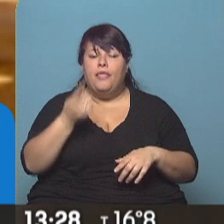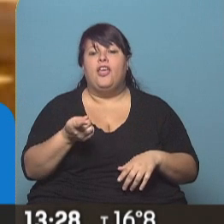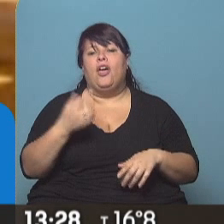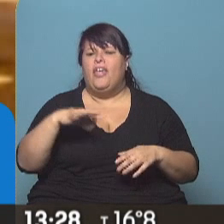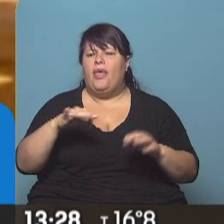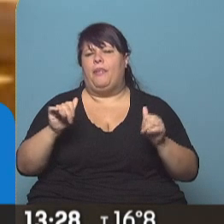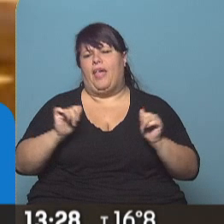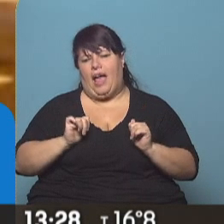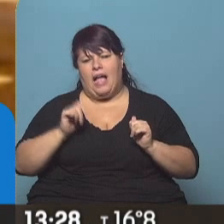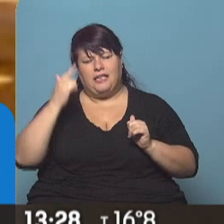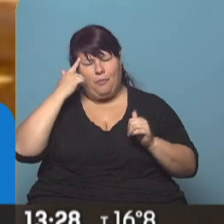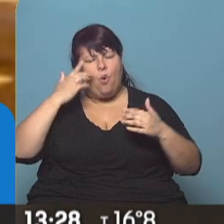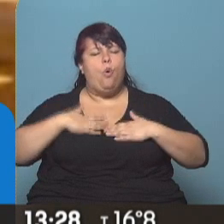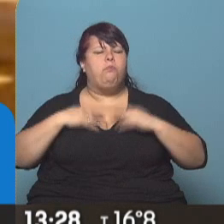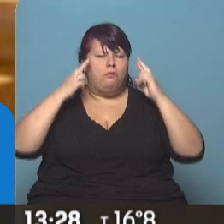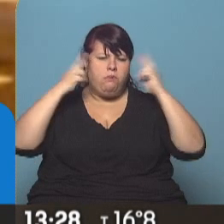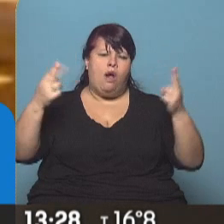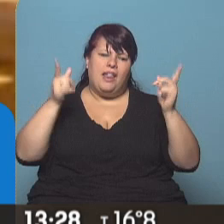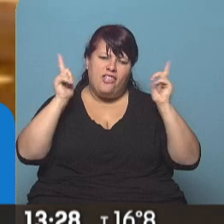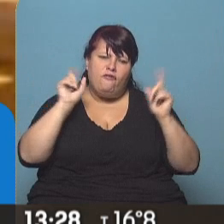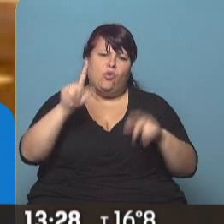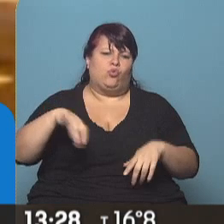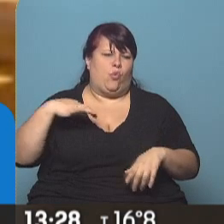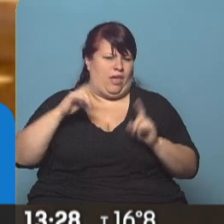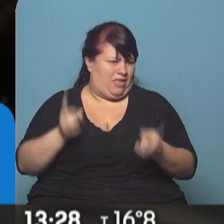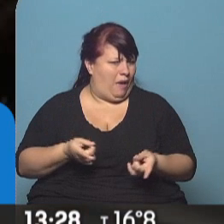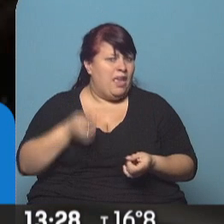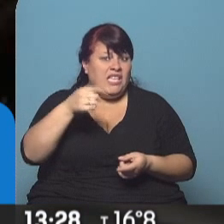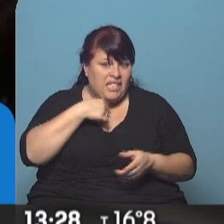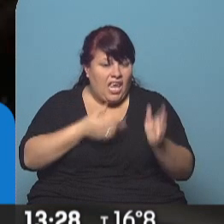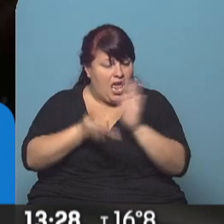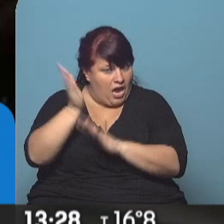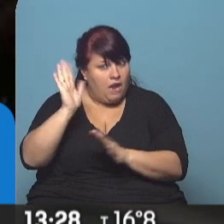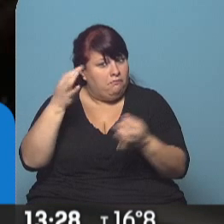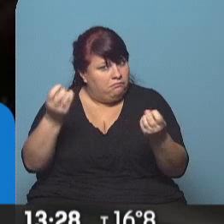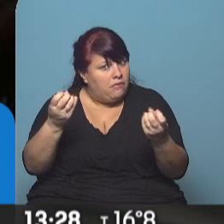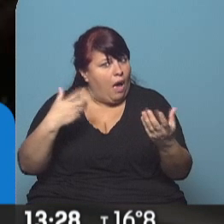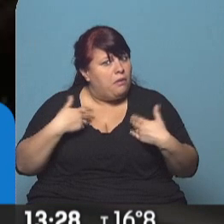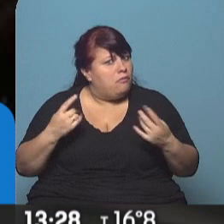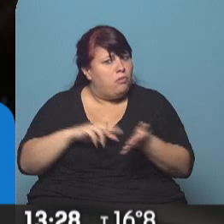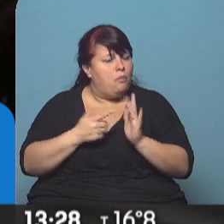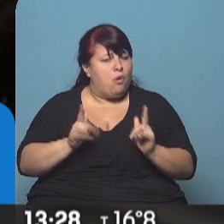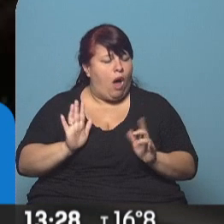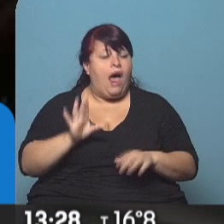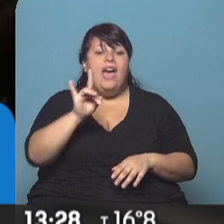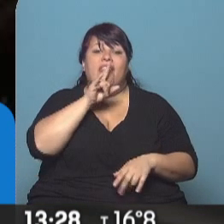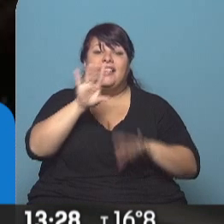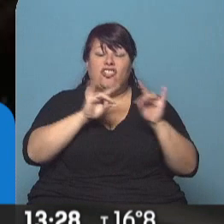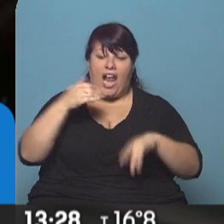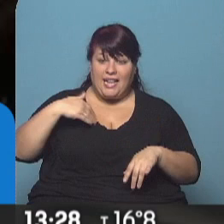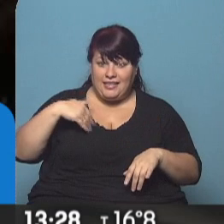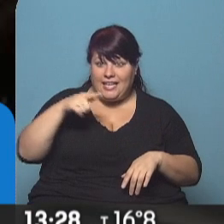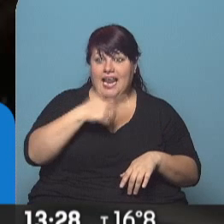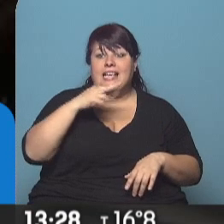tienen que descansar mental y físicamente y tienen que disfrutar de sus vidas. Si él decide ir, está bien conmigo. El técnico de la selección nacional,